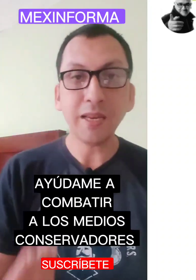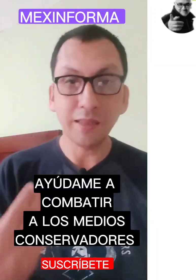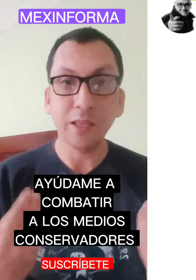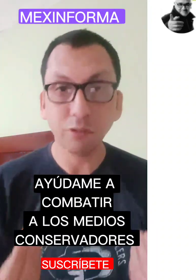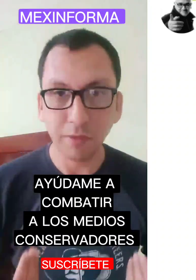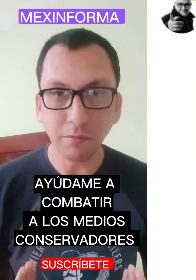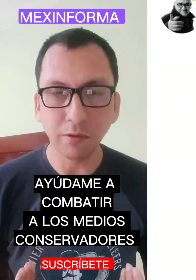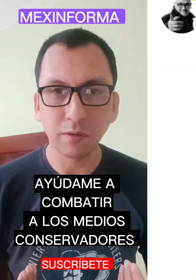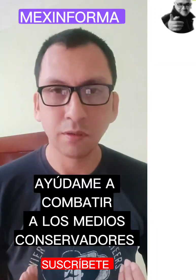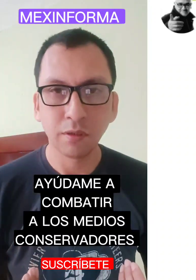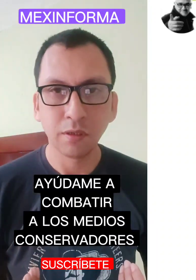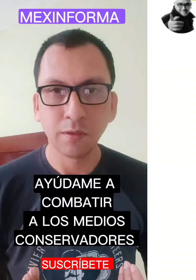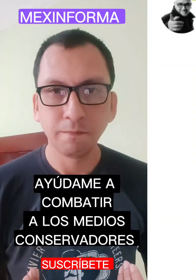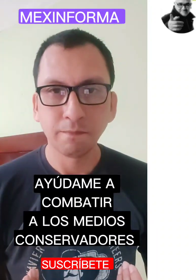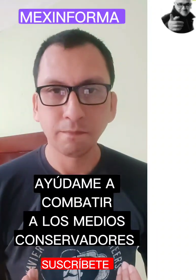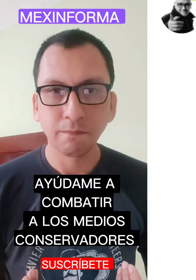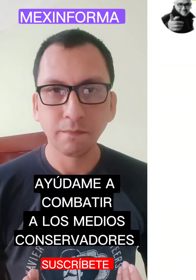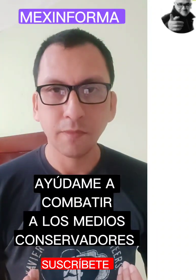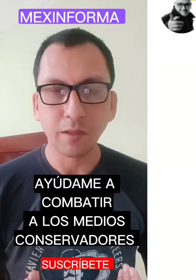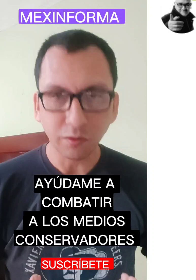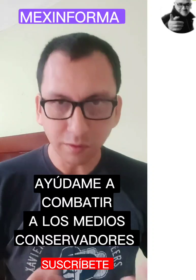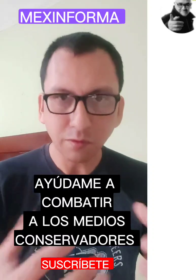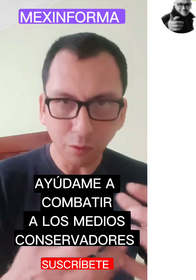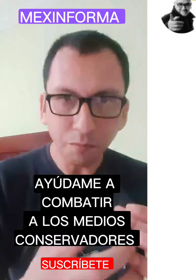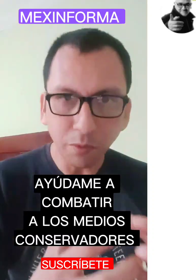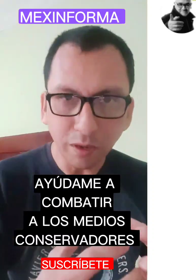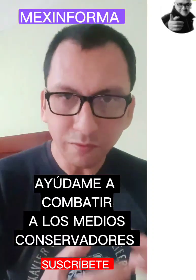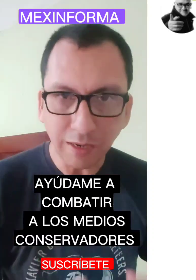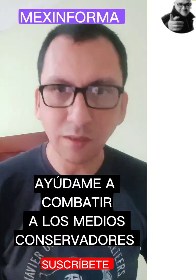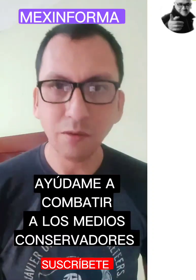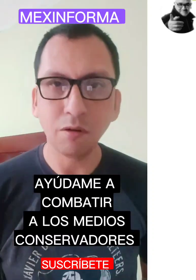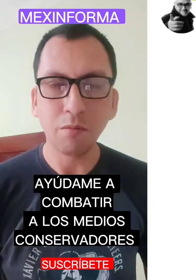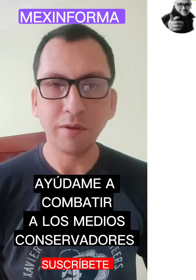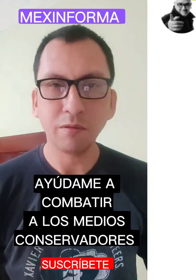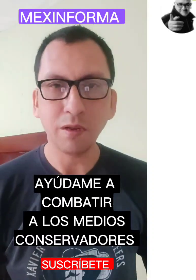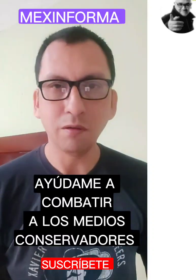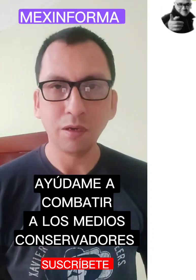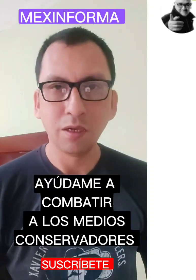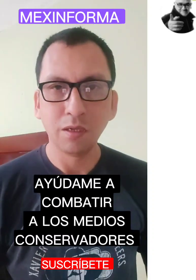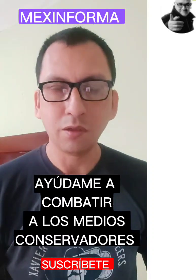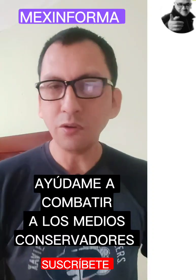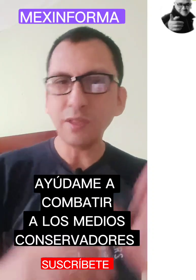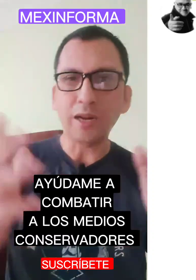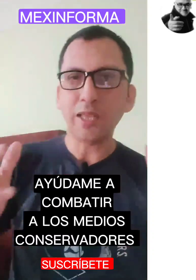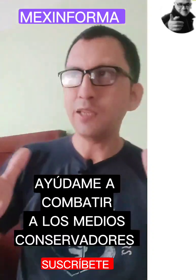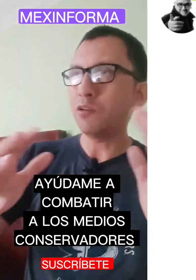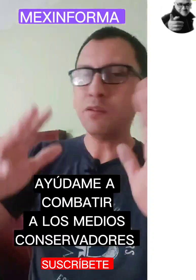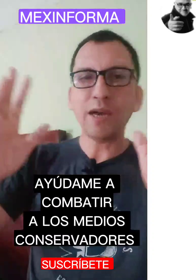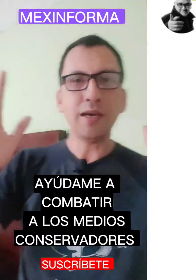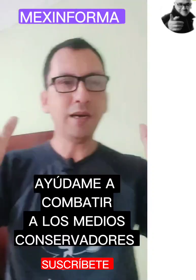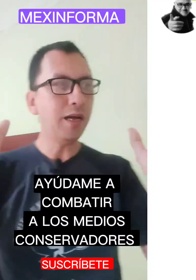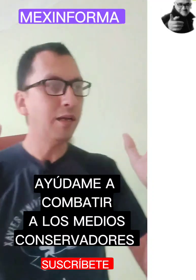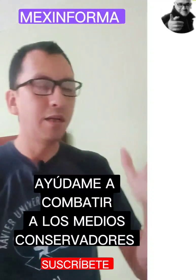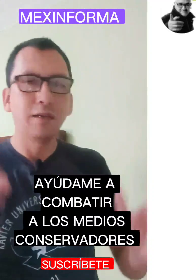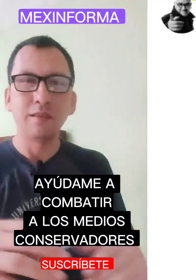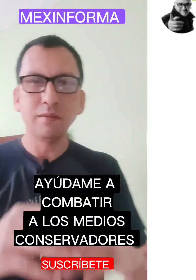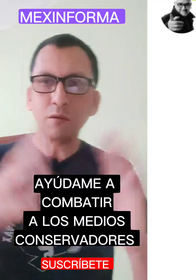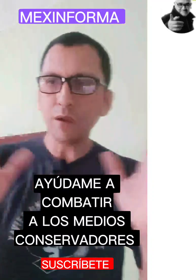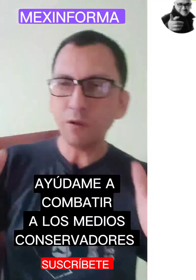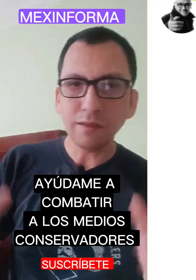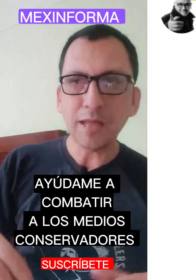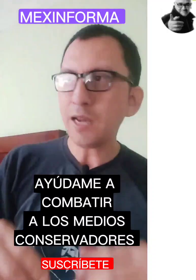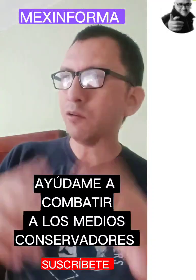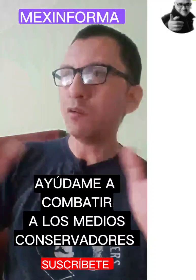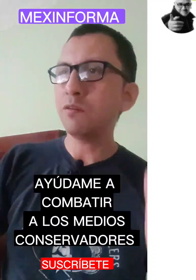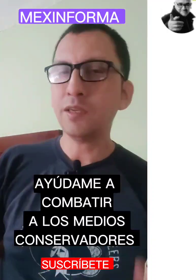del PRI, del PAN y de ellos mismos. Entonces son un poder fáctico, como dice Obrador. Todos se ríen, todos jajaja, y